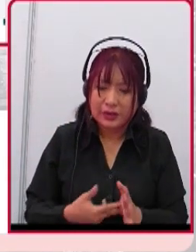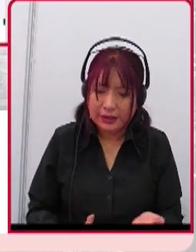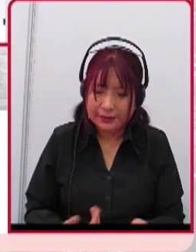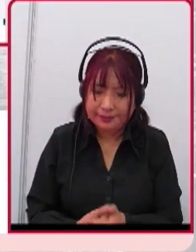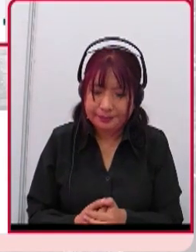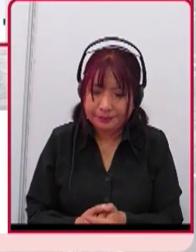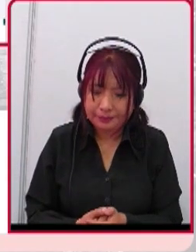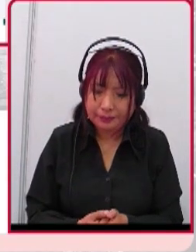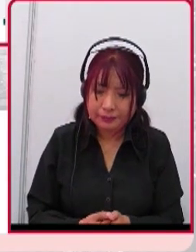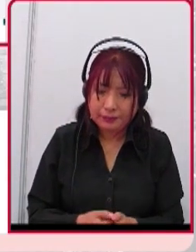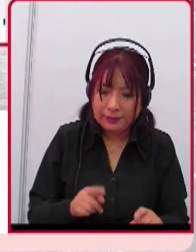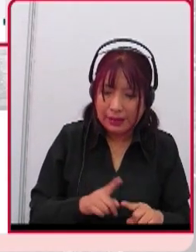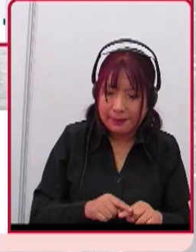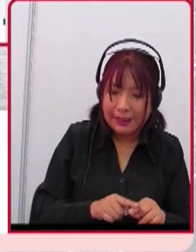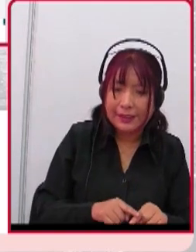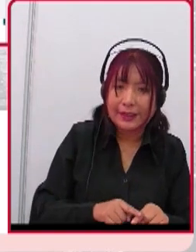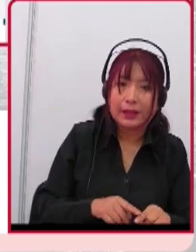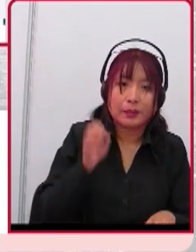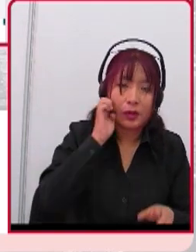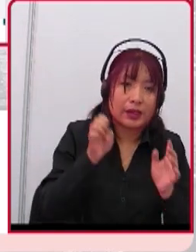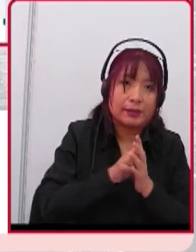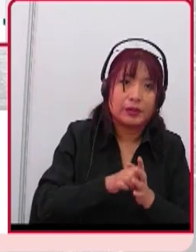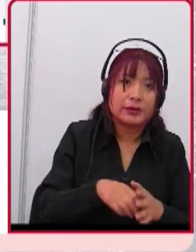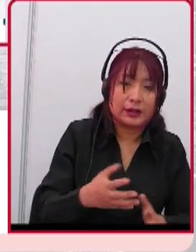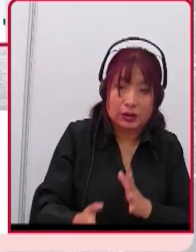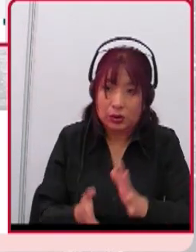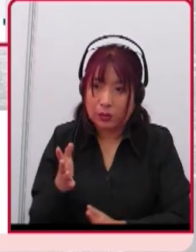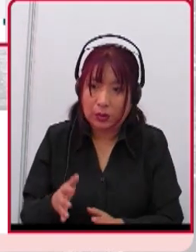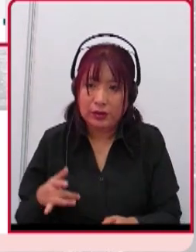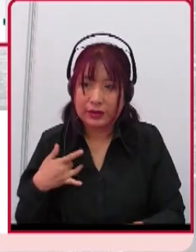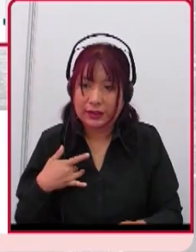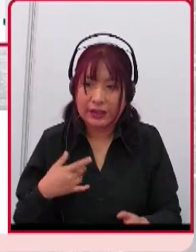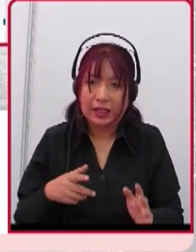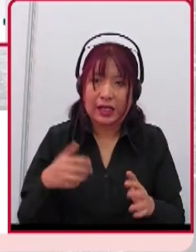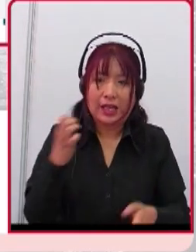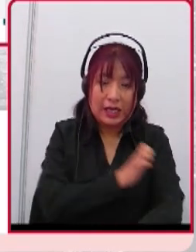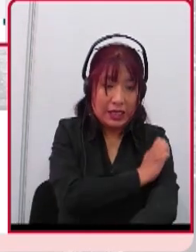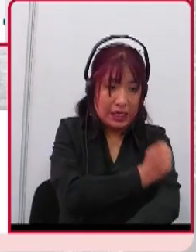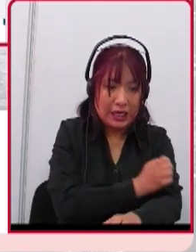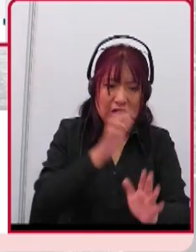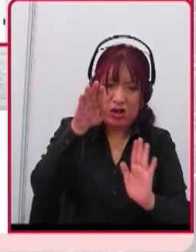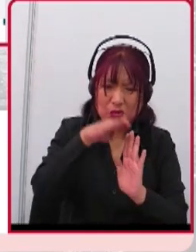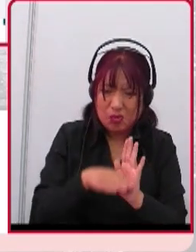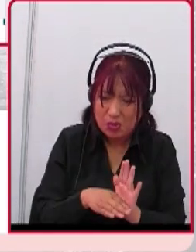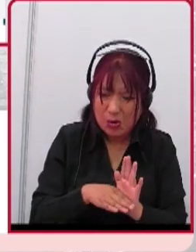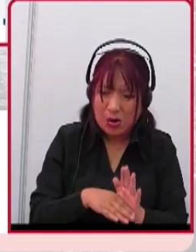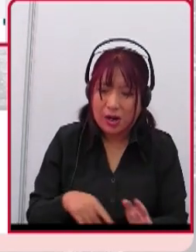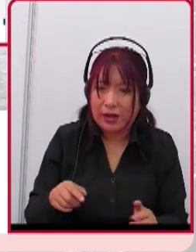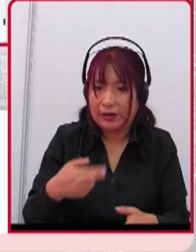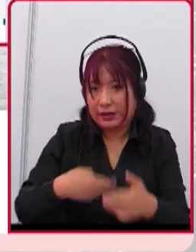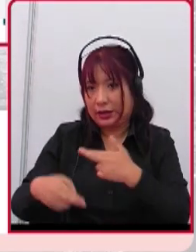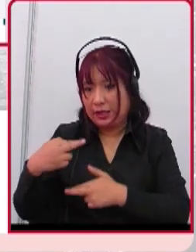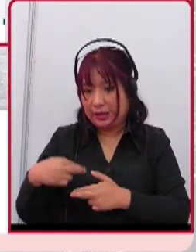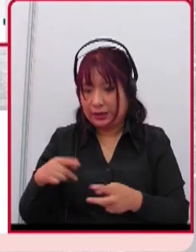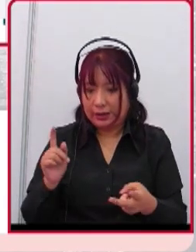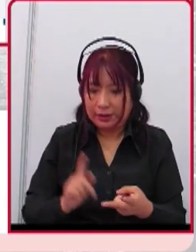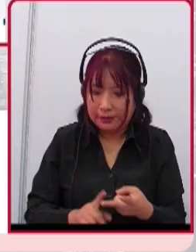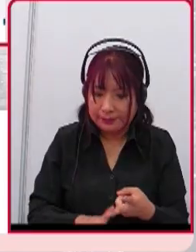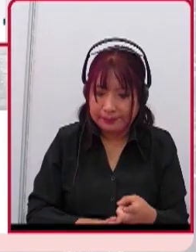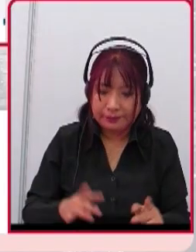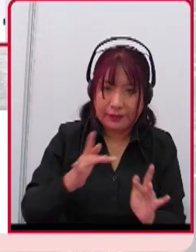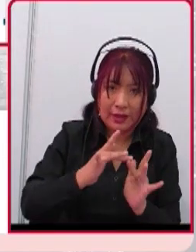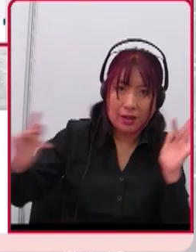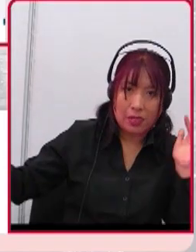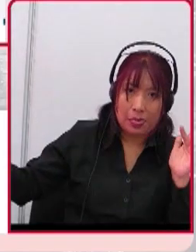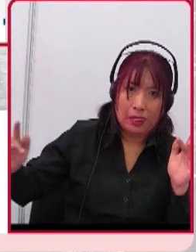dar, dependiendo, la batería baja, si el robot también termina de manera normal y la pérdida de señal. Se han hecho algunas simulaciones y donde hemos